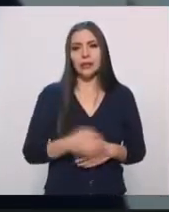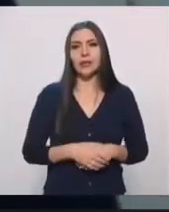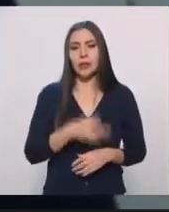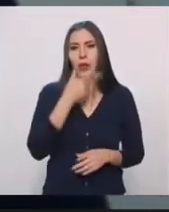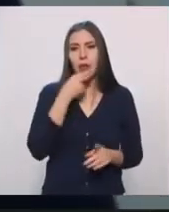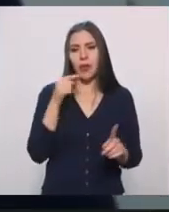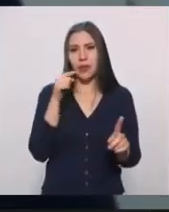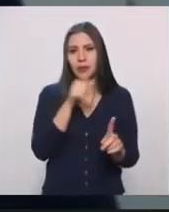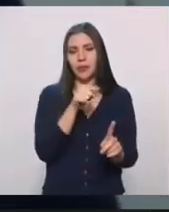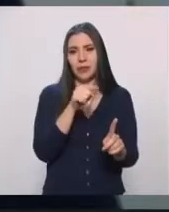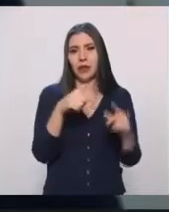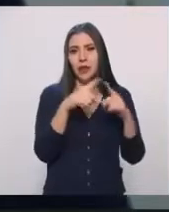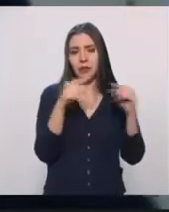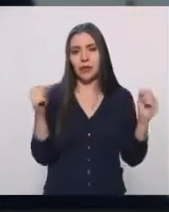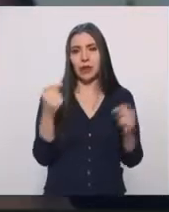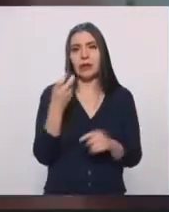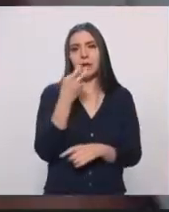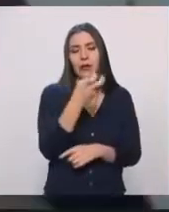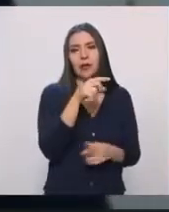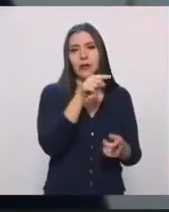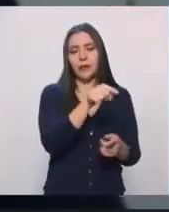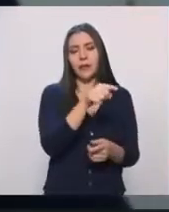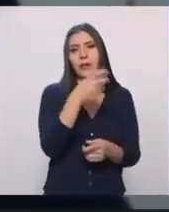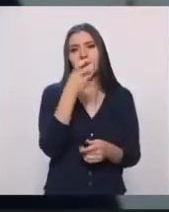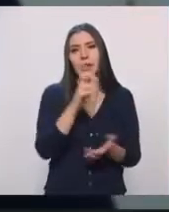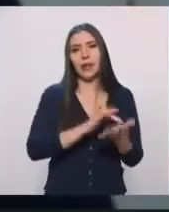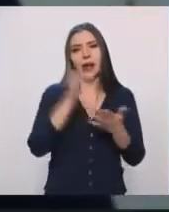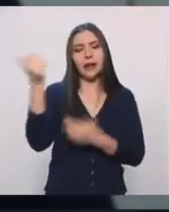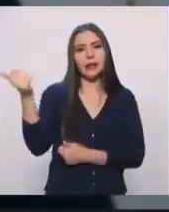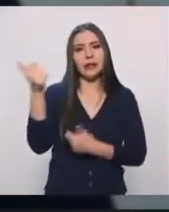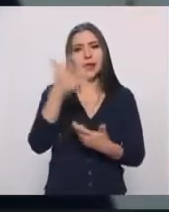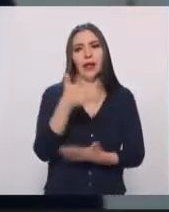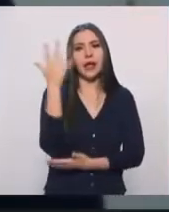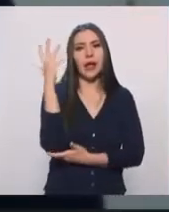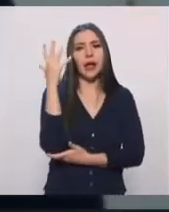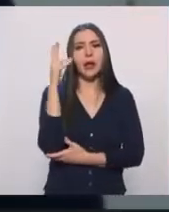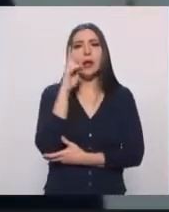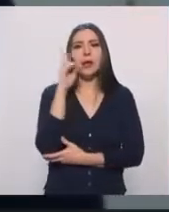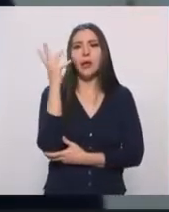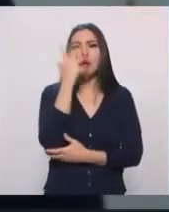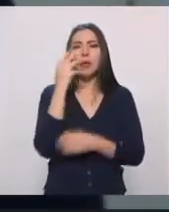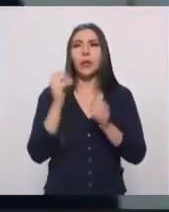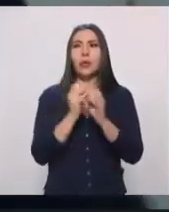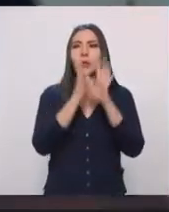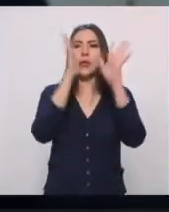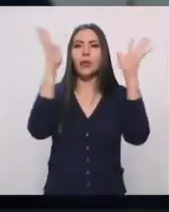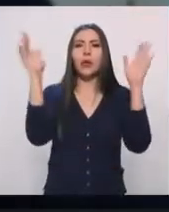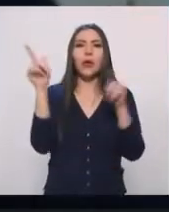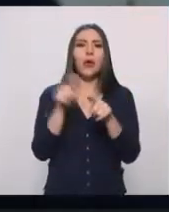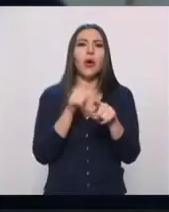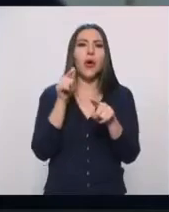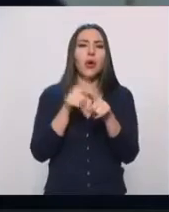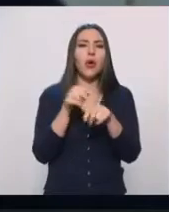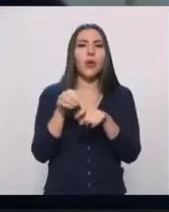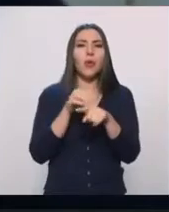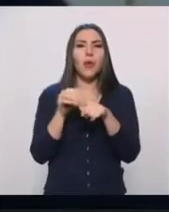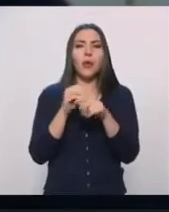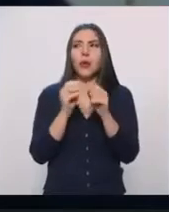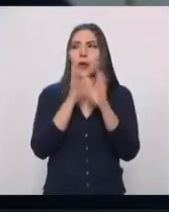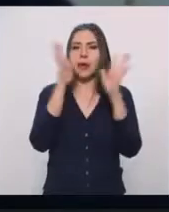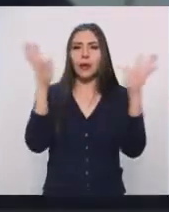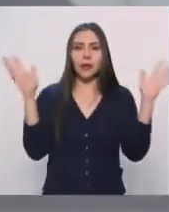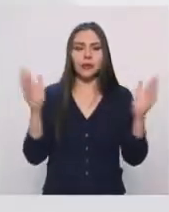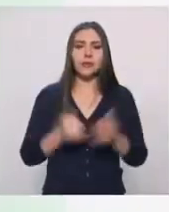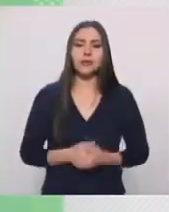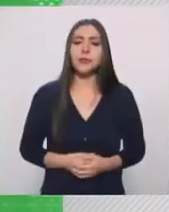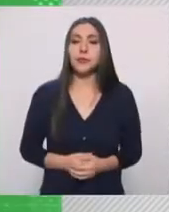señor Matsumoto le debemos, por ejemplo, esta cosa que año con año tenemos la ciudad pintada de colores. Estimado